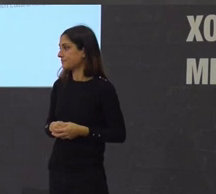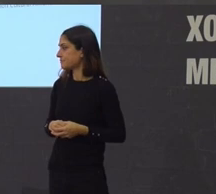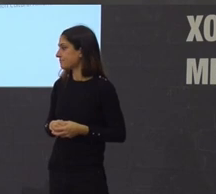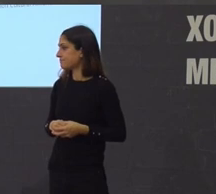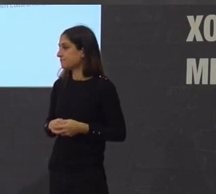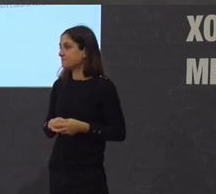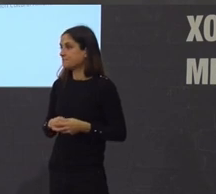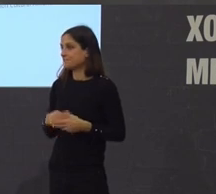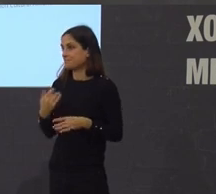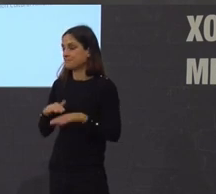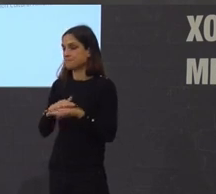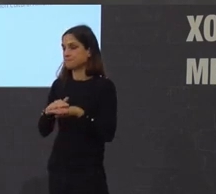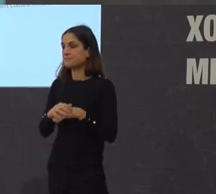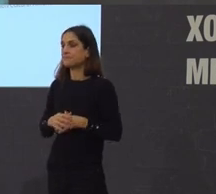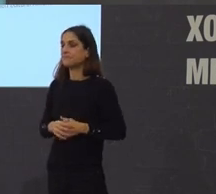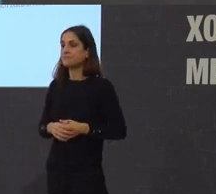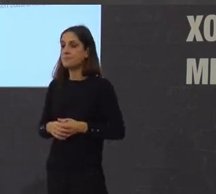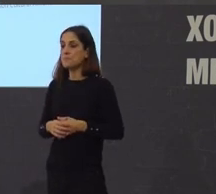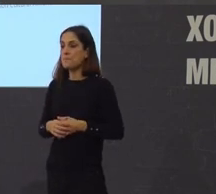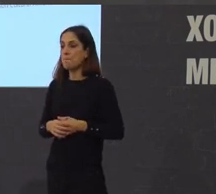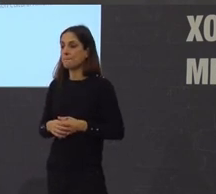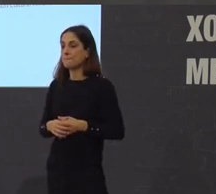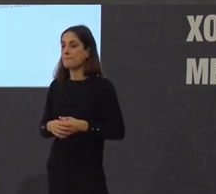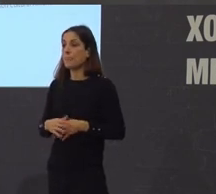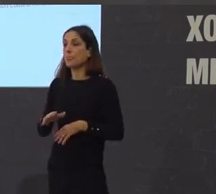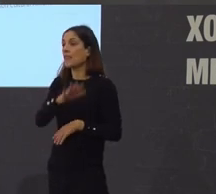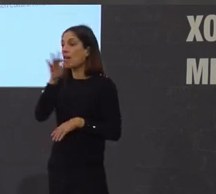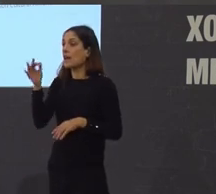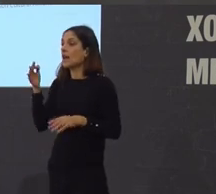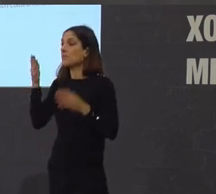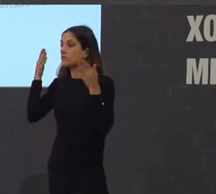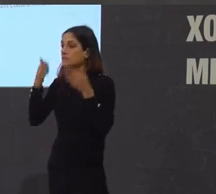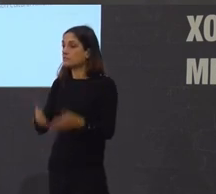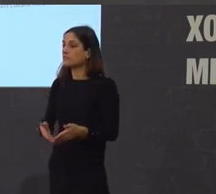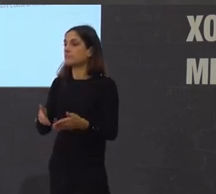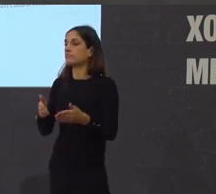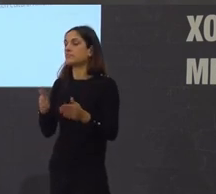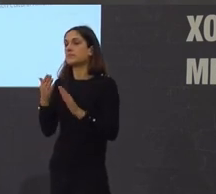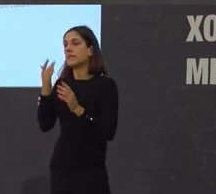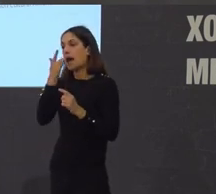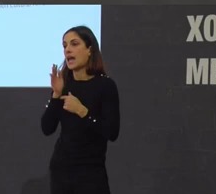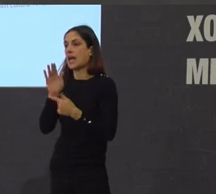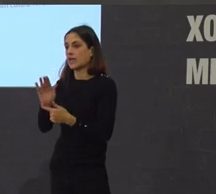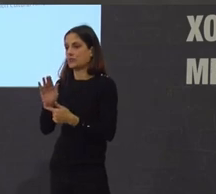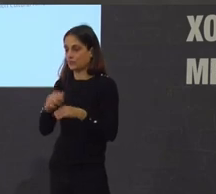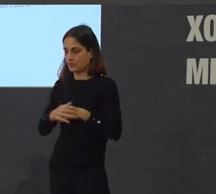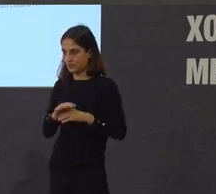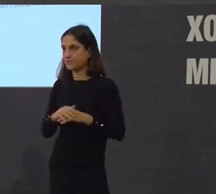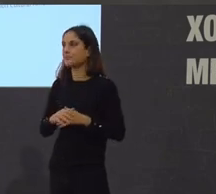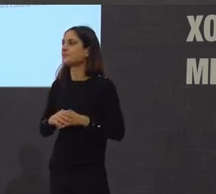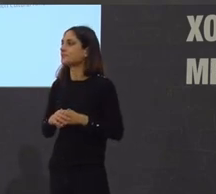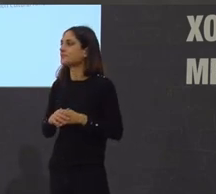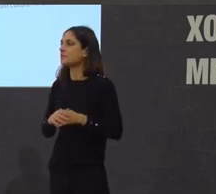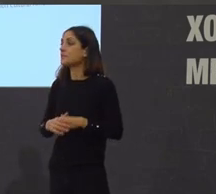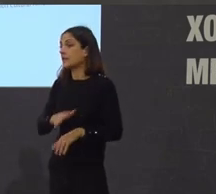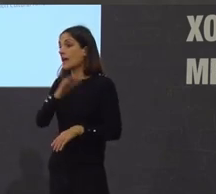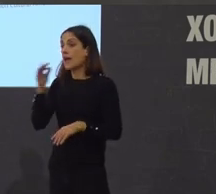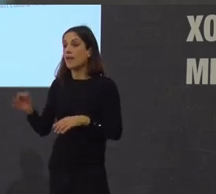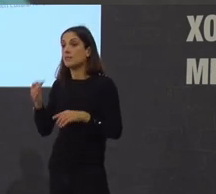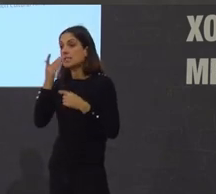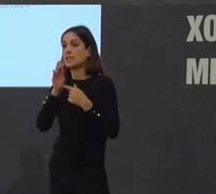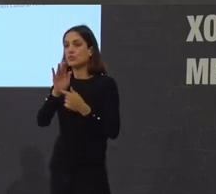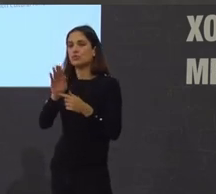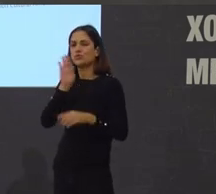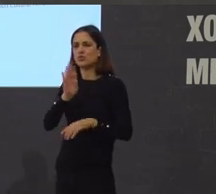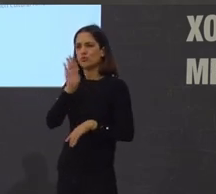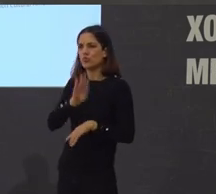perdón bien entramos ahora no los comportamientos de tal además de estos comportamientos corruptos que